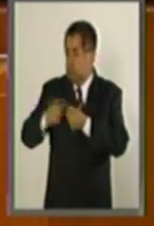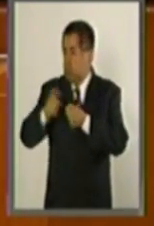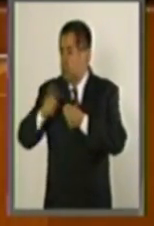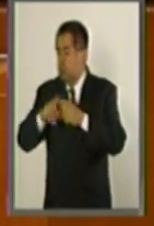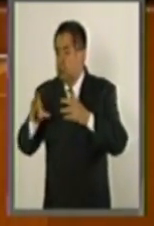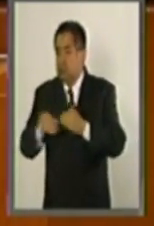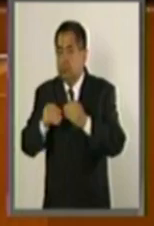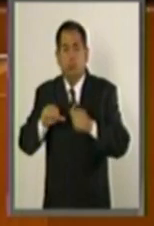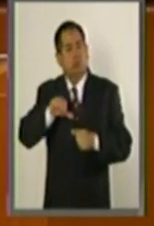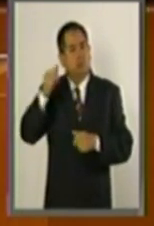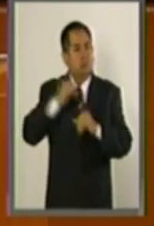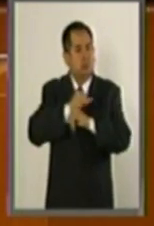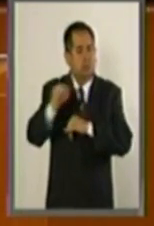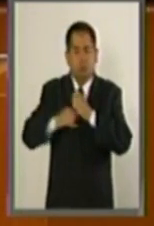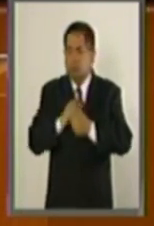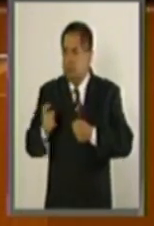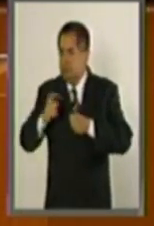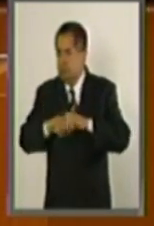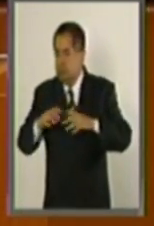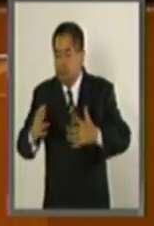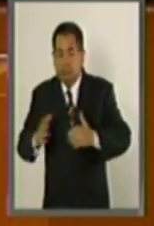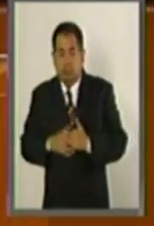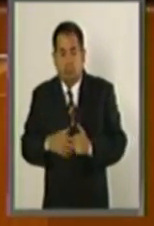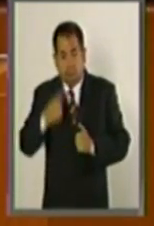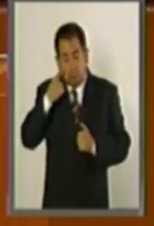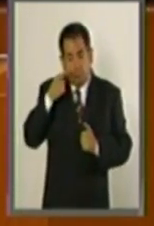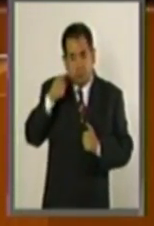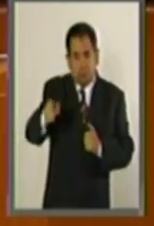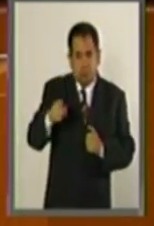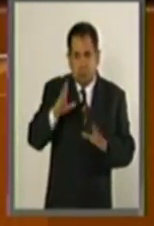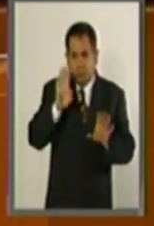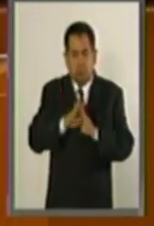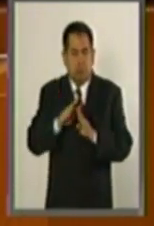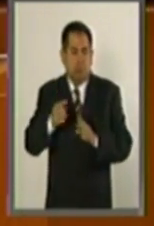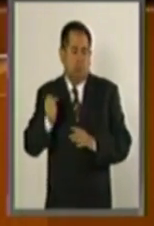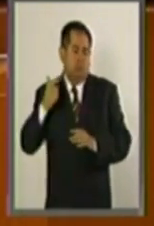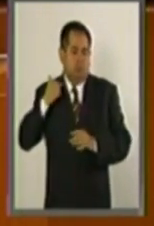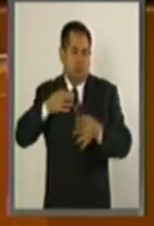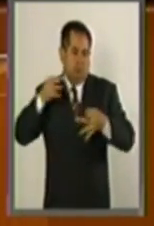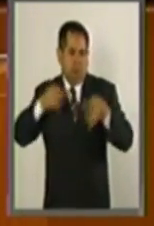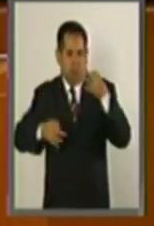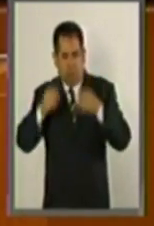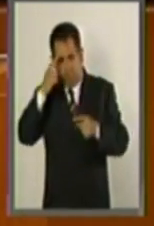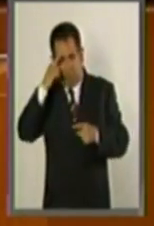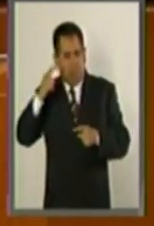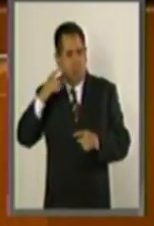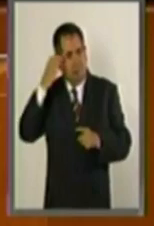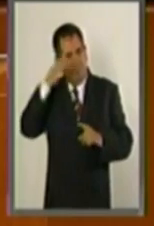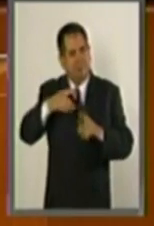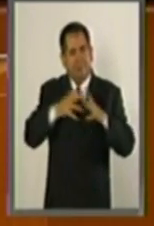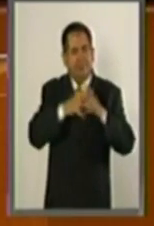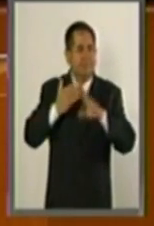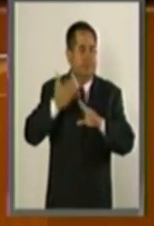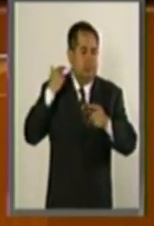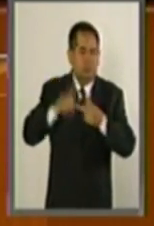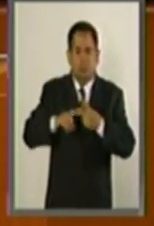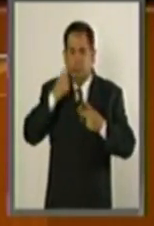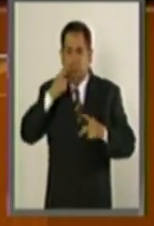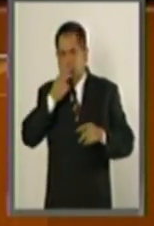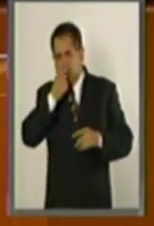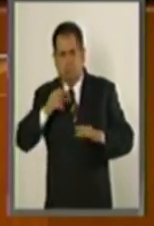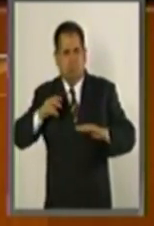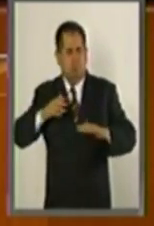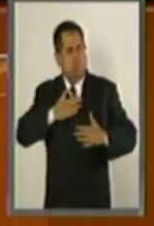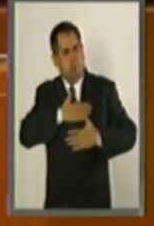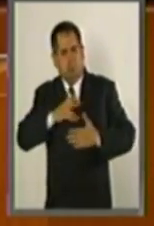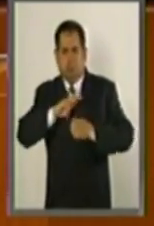organismos internacionales, el enjuiciamiento de crímenes de guerra, así como combatir el nacionalismo, la división religiosa,